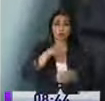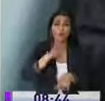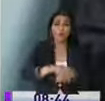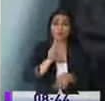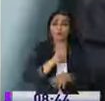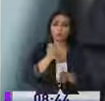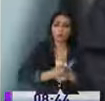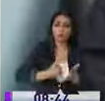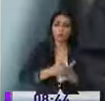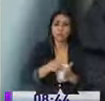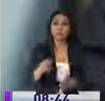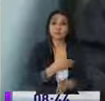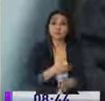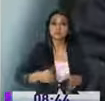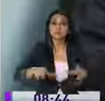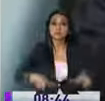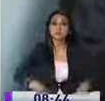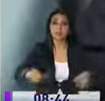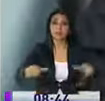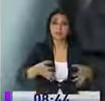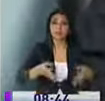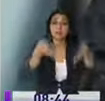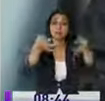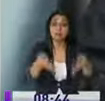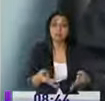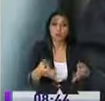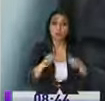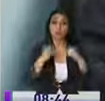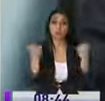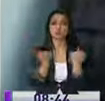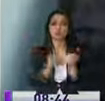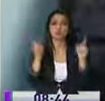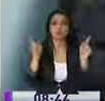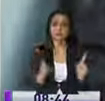como decía el presidente, la justicia social.